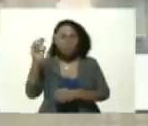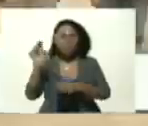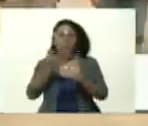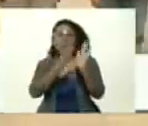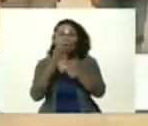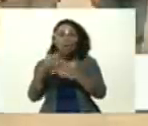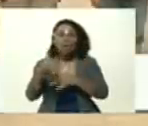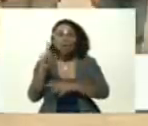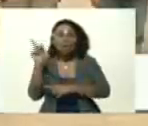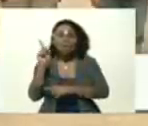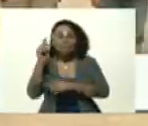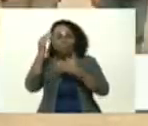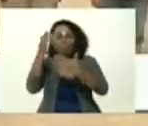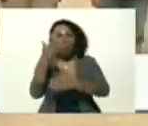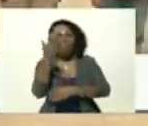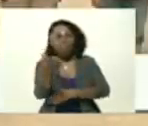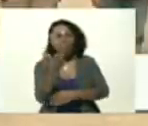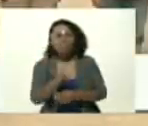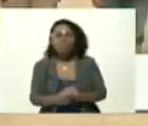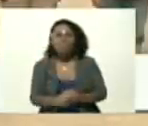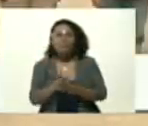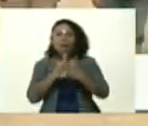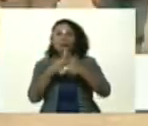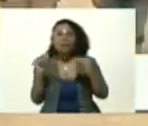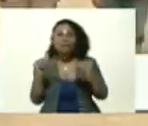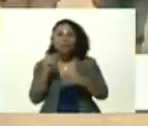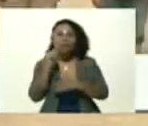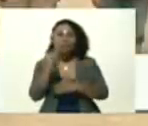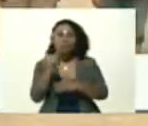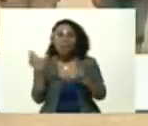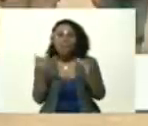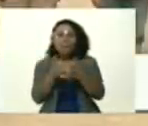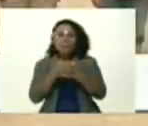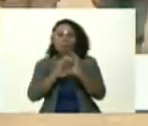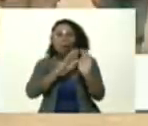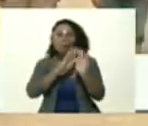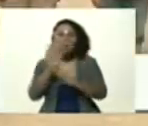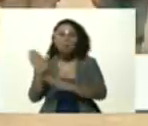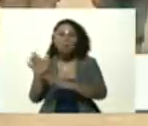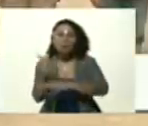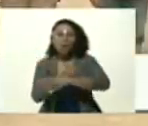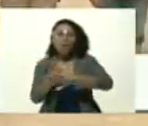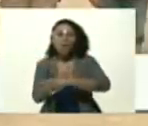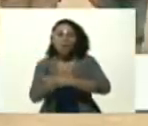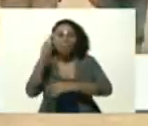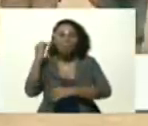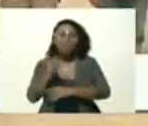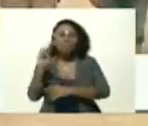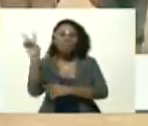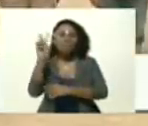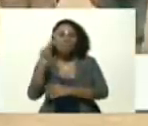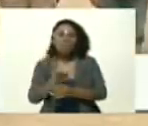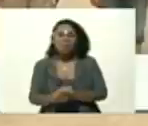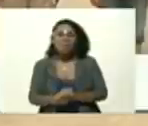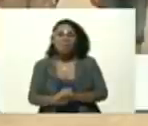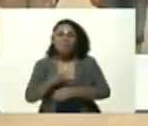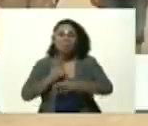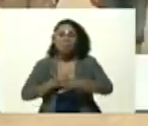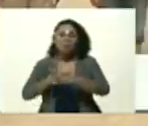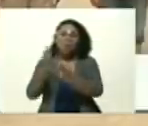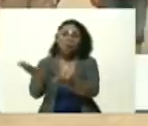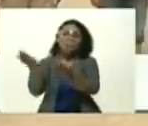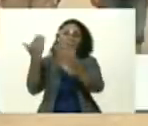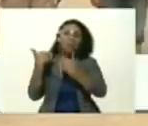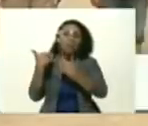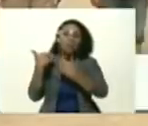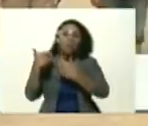Socorro. Saludo a usted y a todo su equipo de apoyo del gobierno bolivariano de Venezuela por este apoyo que nos ha dado